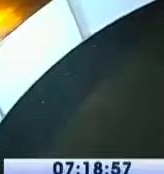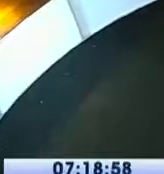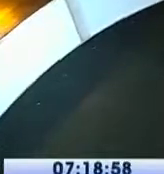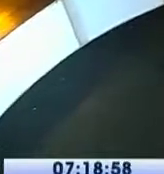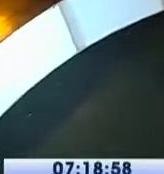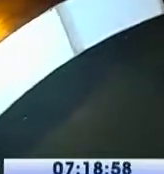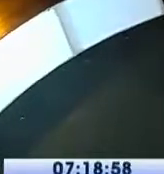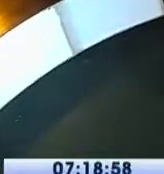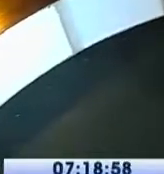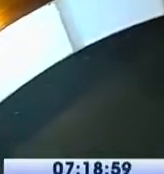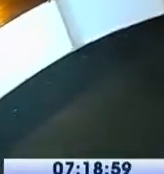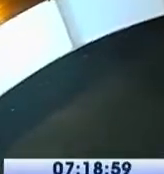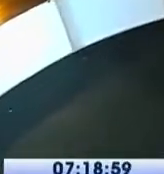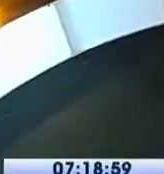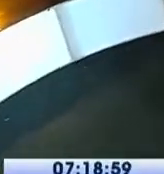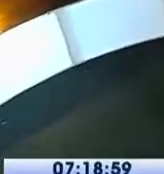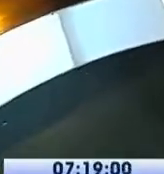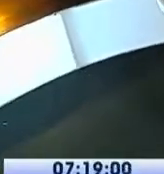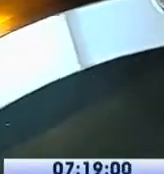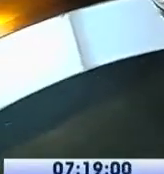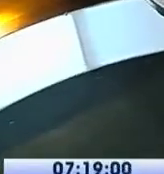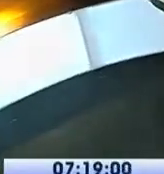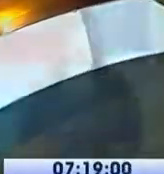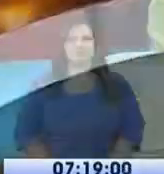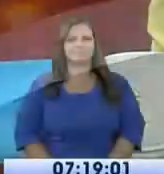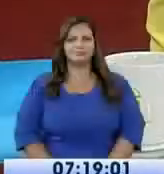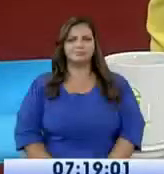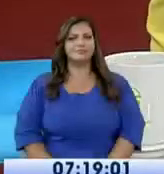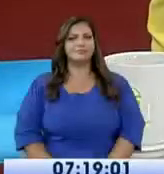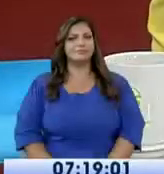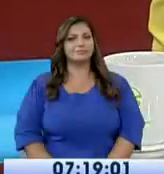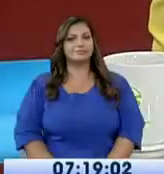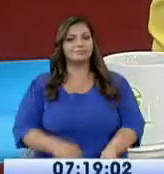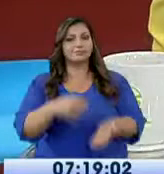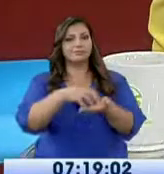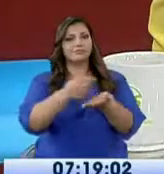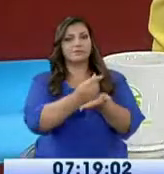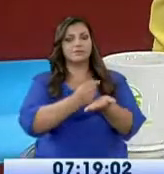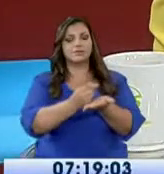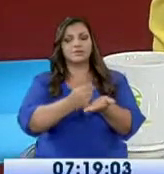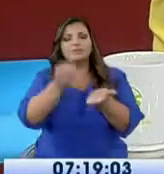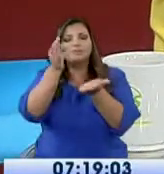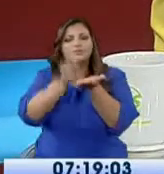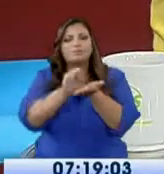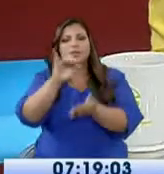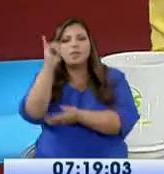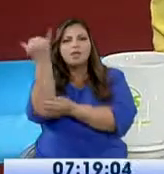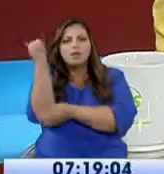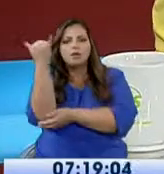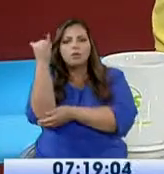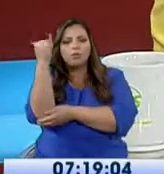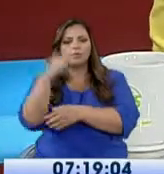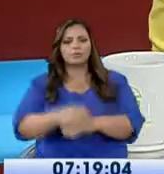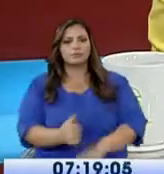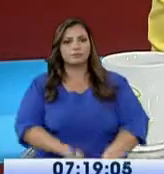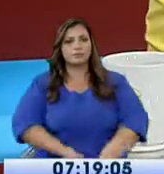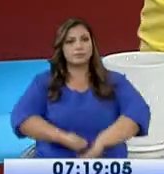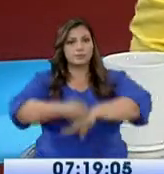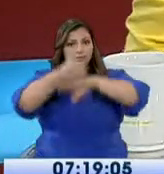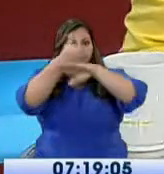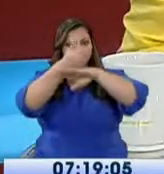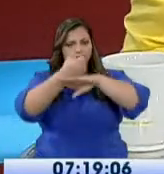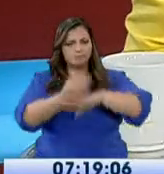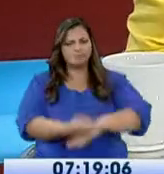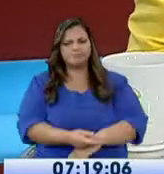tanto, nos vamos a trasladar hasta el cantón Yaguachi, aquí en la provincia del Guayas, donde las autoridades de Agrocalidad y la policía clausuraron un